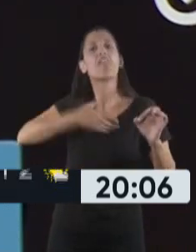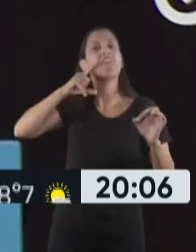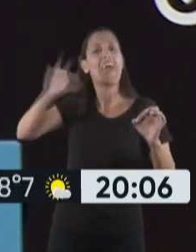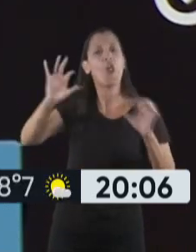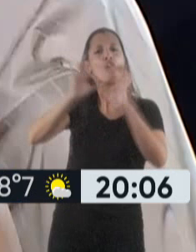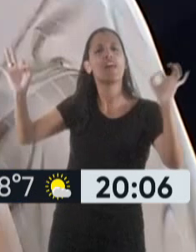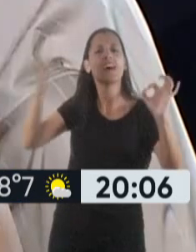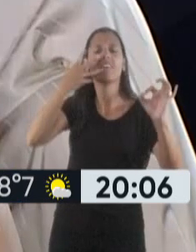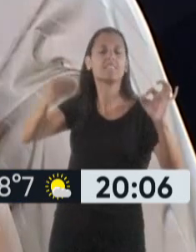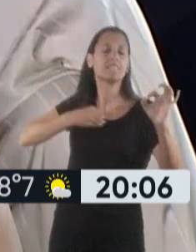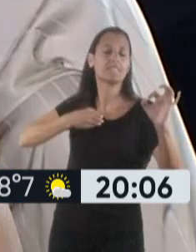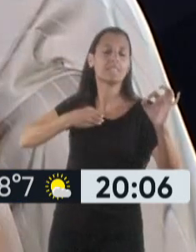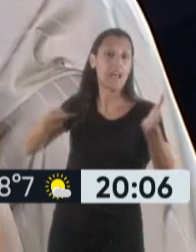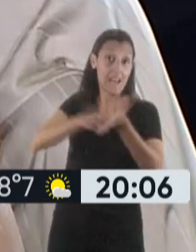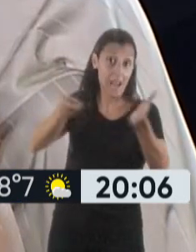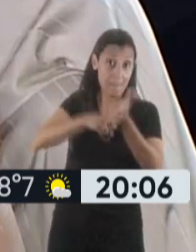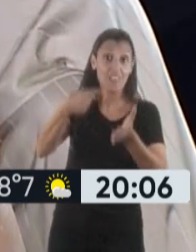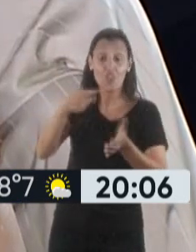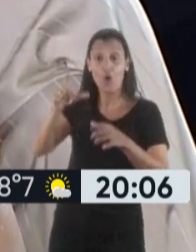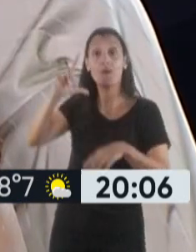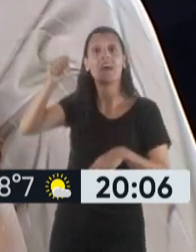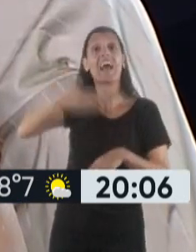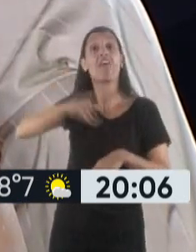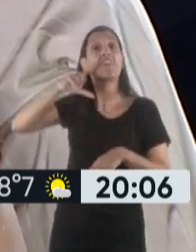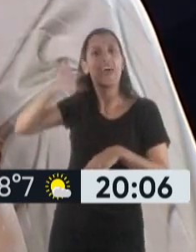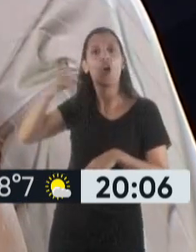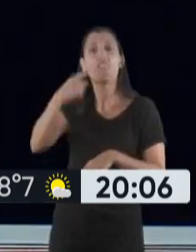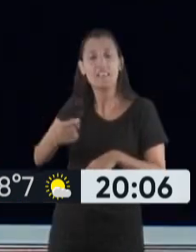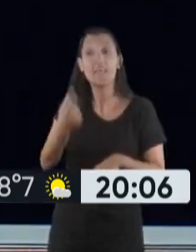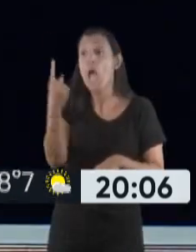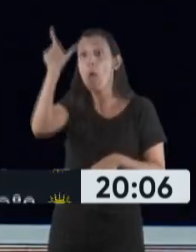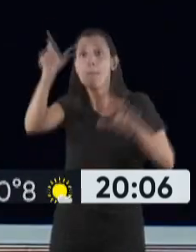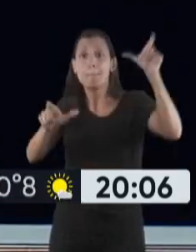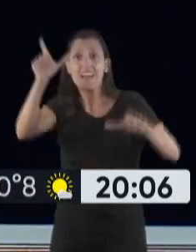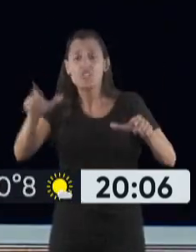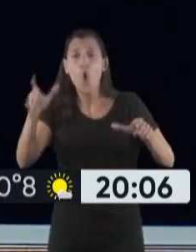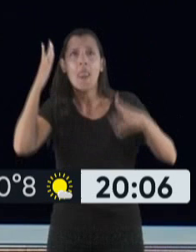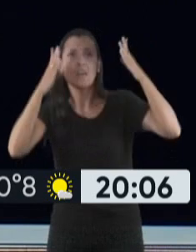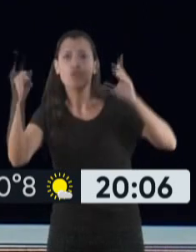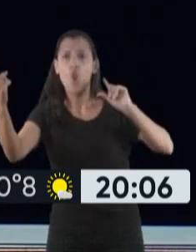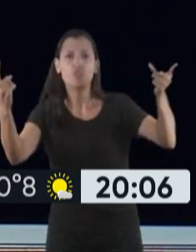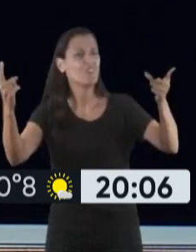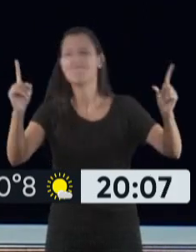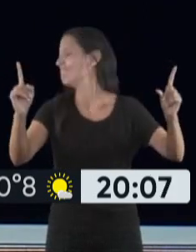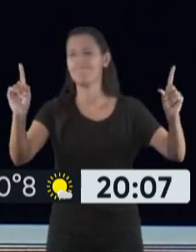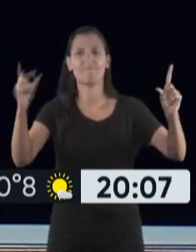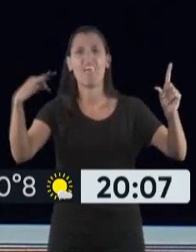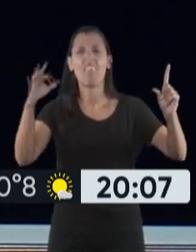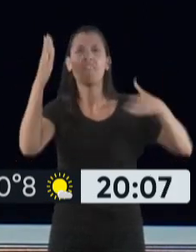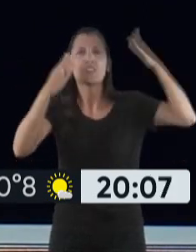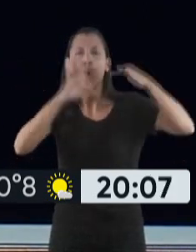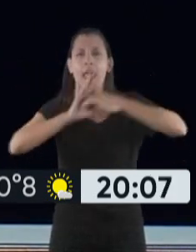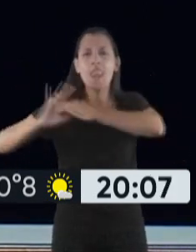veces. Antonio Cafiero decía: quien sueña solo, solo sueña. Pero quien sueña